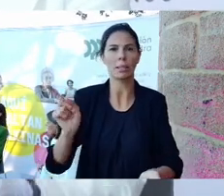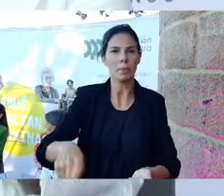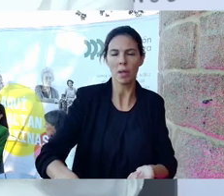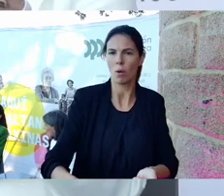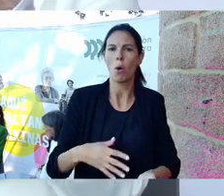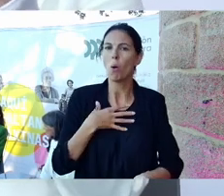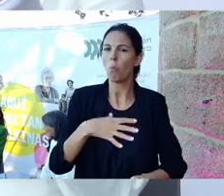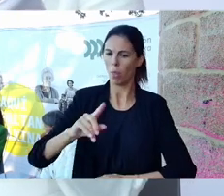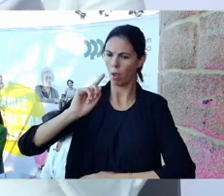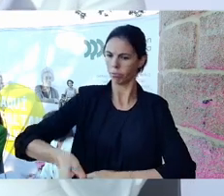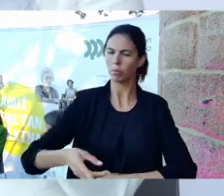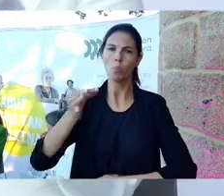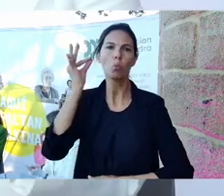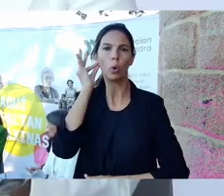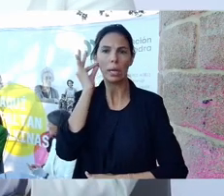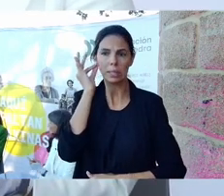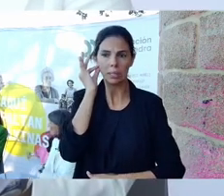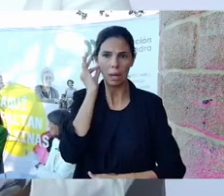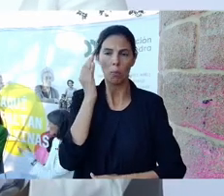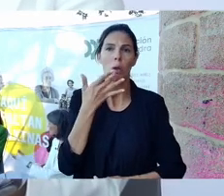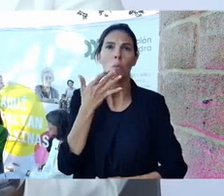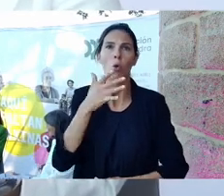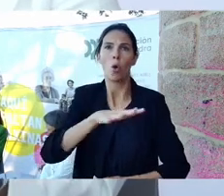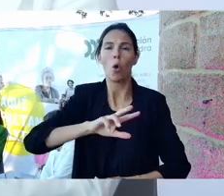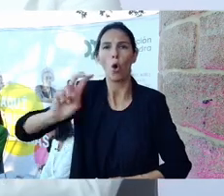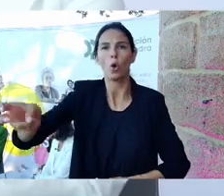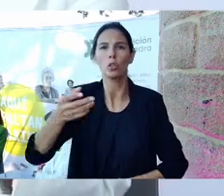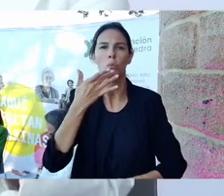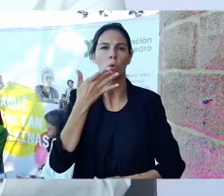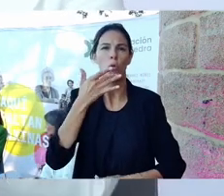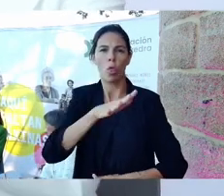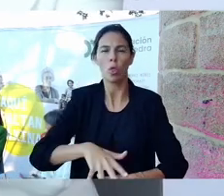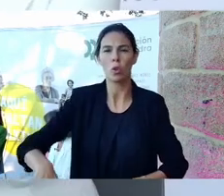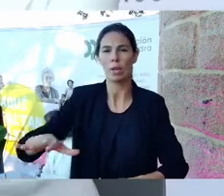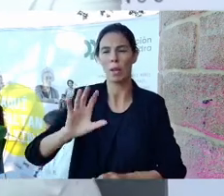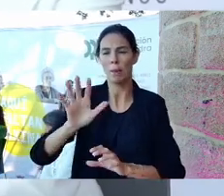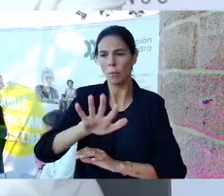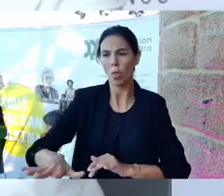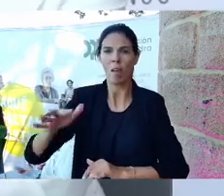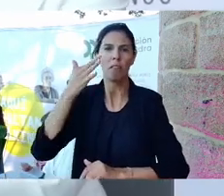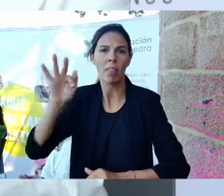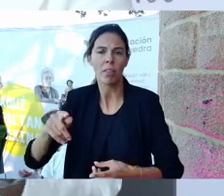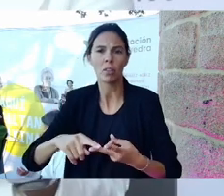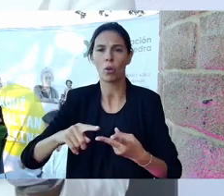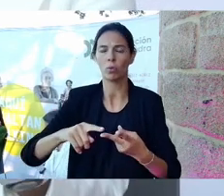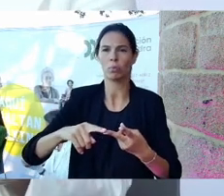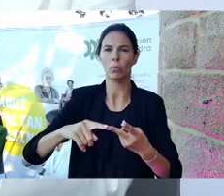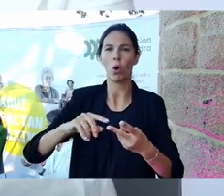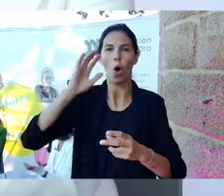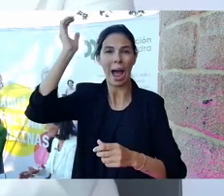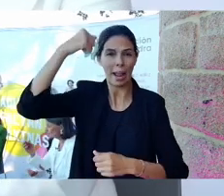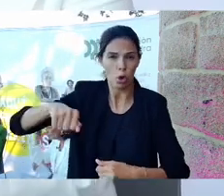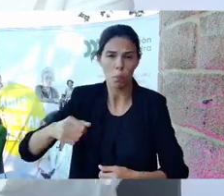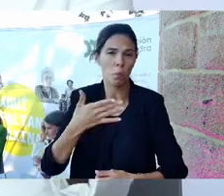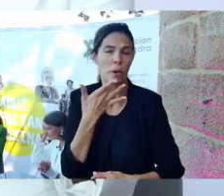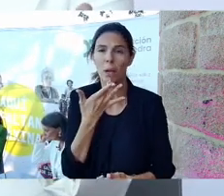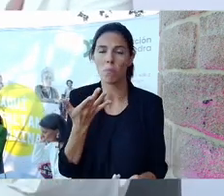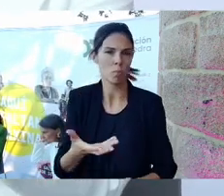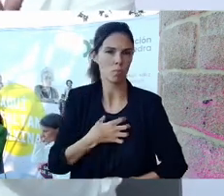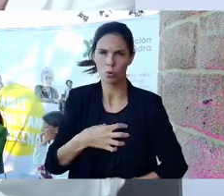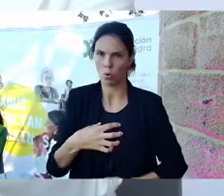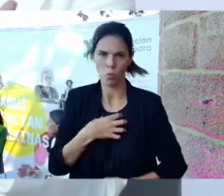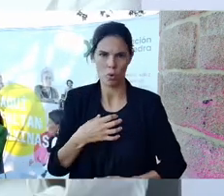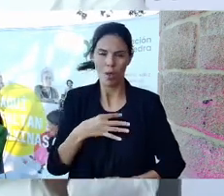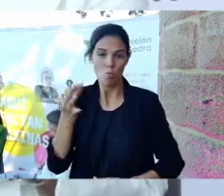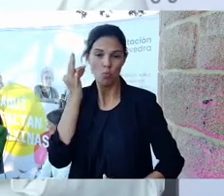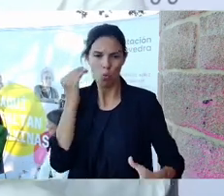Castilla después, podían reinar las mujeres, cosa que en otros reinos, como por ejemplo en el Imperio Franco, en el Reino Franco, no podían. Y en Aragón, tributario de ese Reino